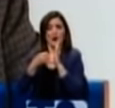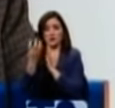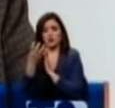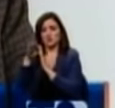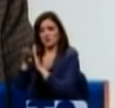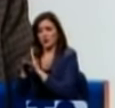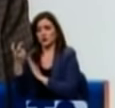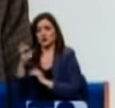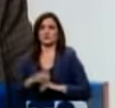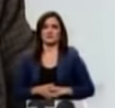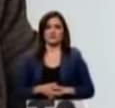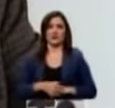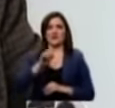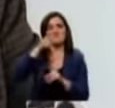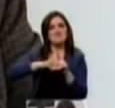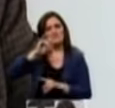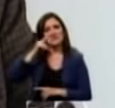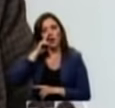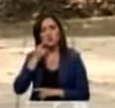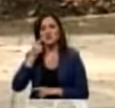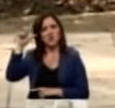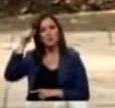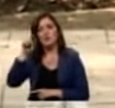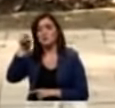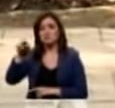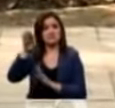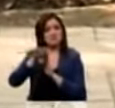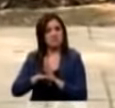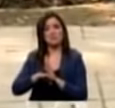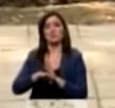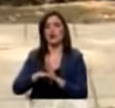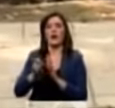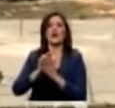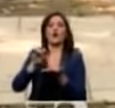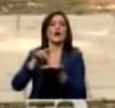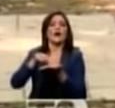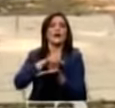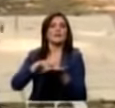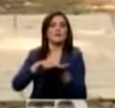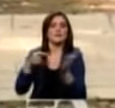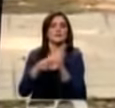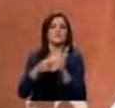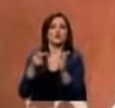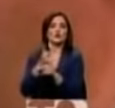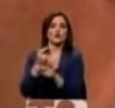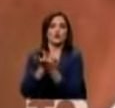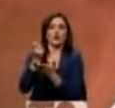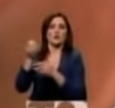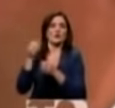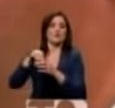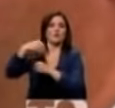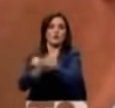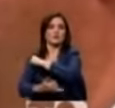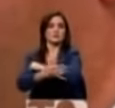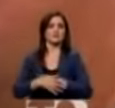que estar desmontadas del 100% de las salvaguardias. El director del Instituto de Estudios Económicos de la Universidad Católica, Carlos de la Torre,